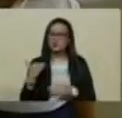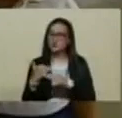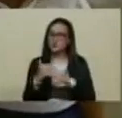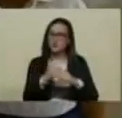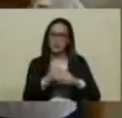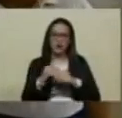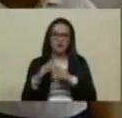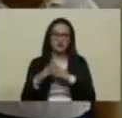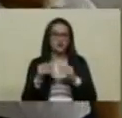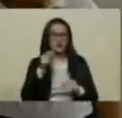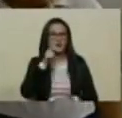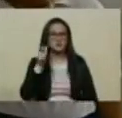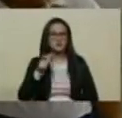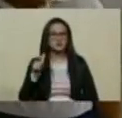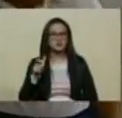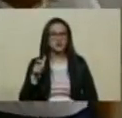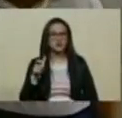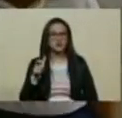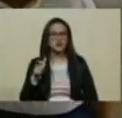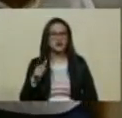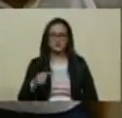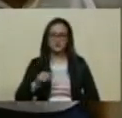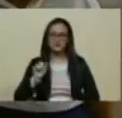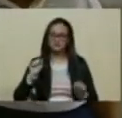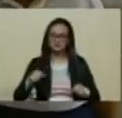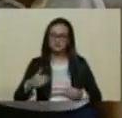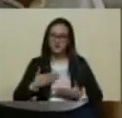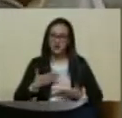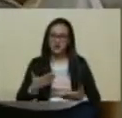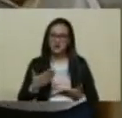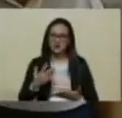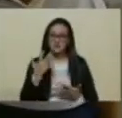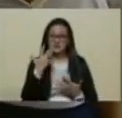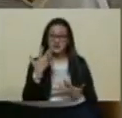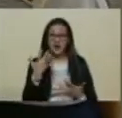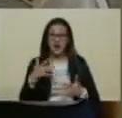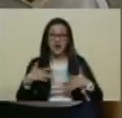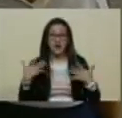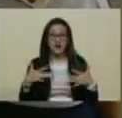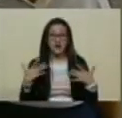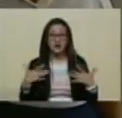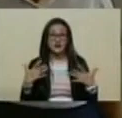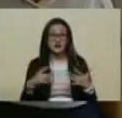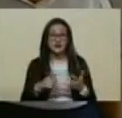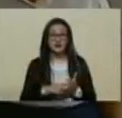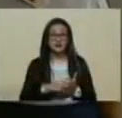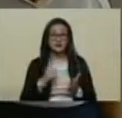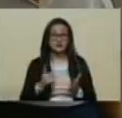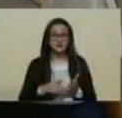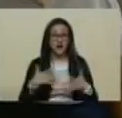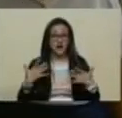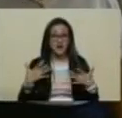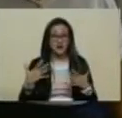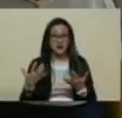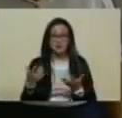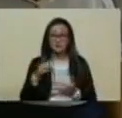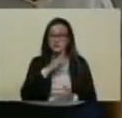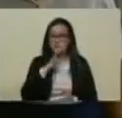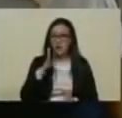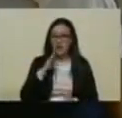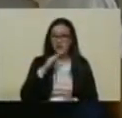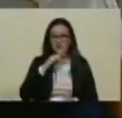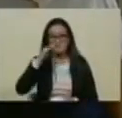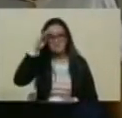los ciudadanos y todas las ciudadanas. Y aquí estamos, pues, viendo la alegría de ellos, de ellas, la alegría de sus madres, de